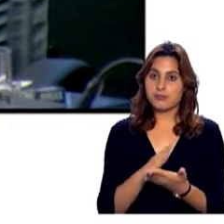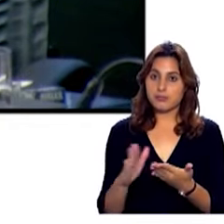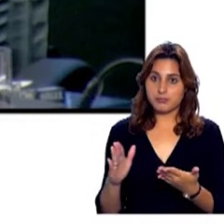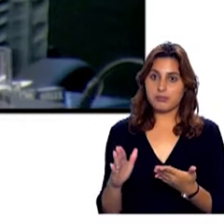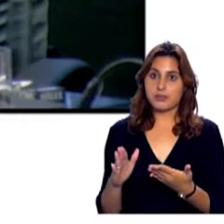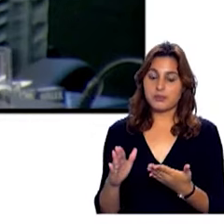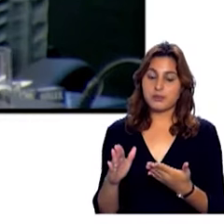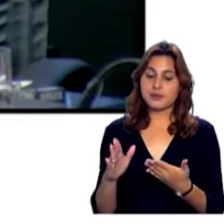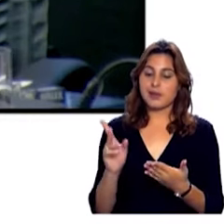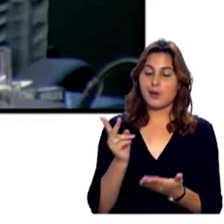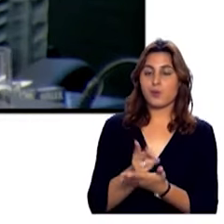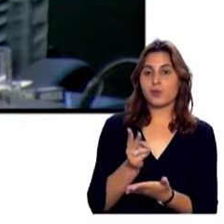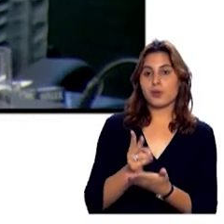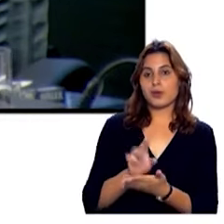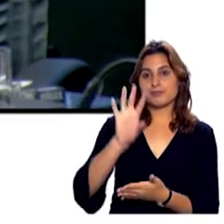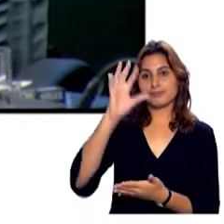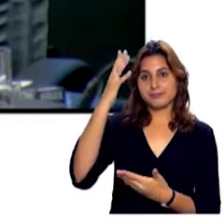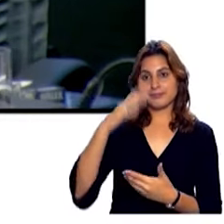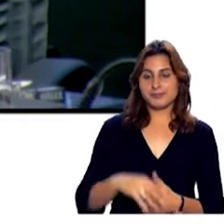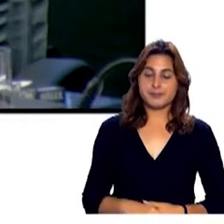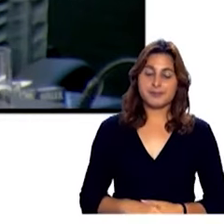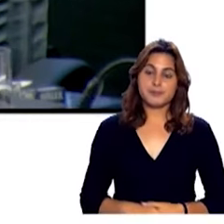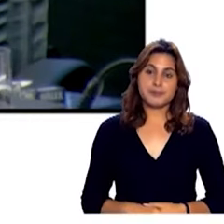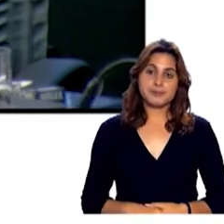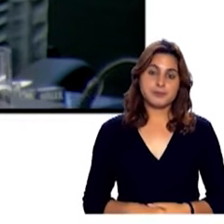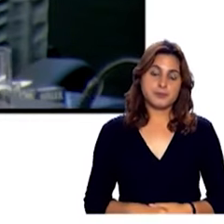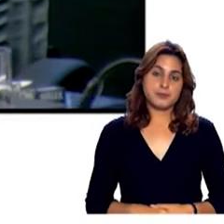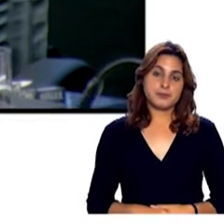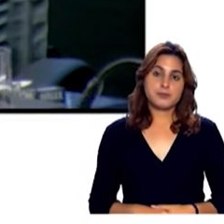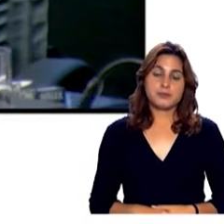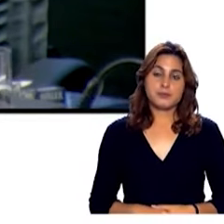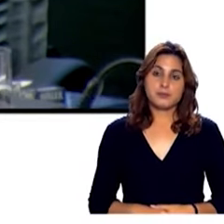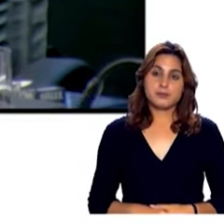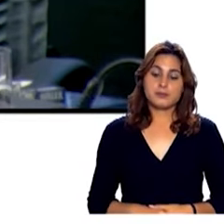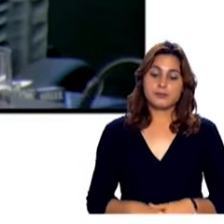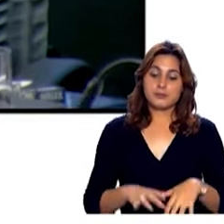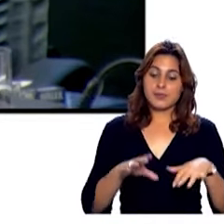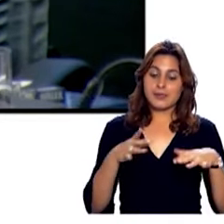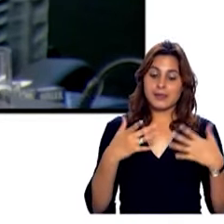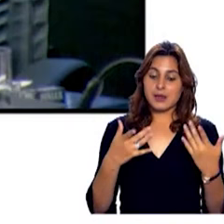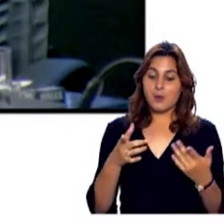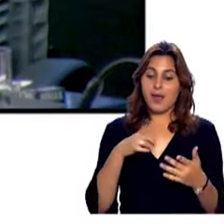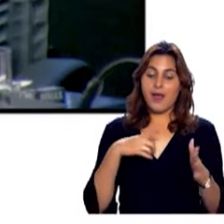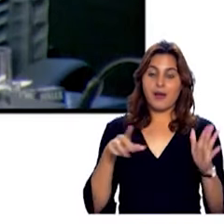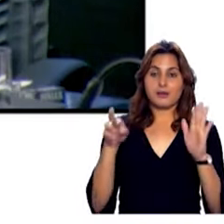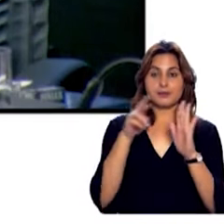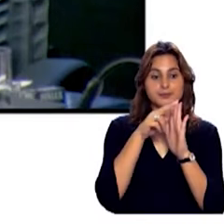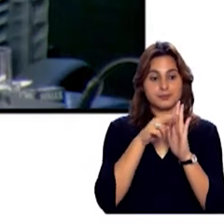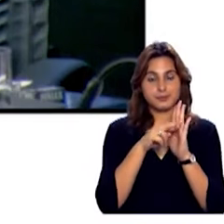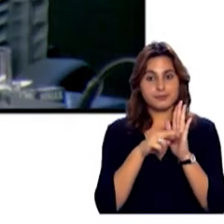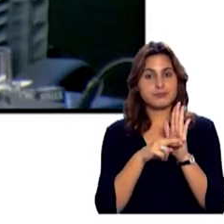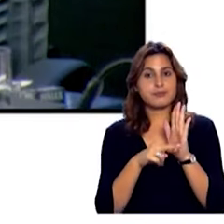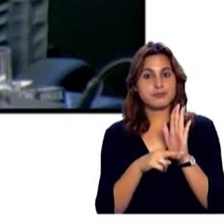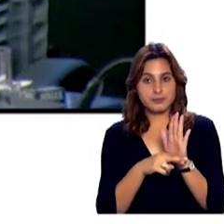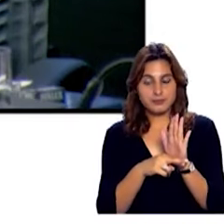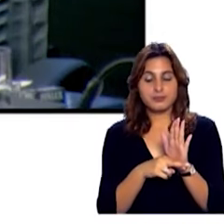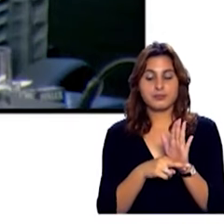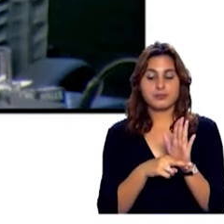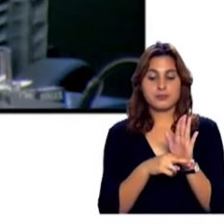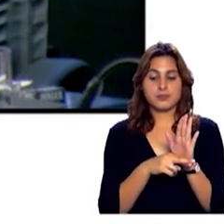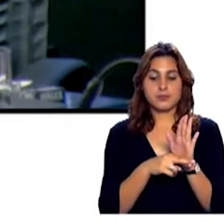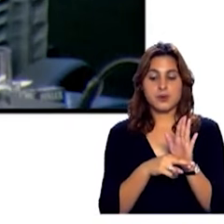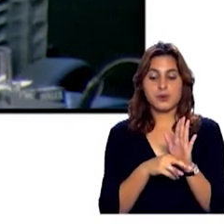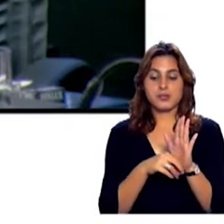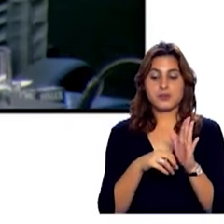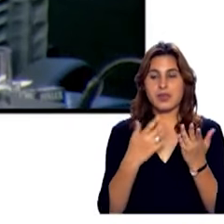luego tambén si se refieren a normas que lleven menos 5 aos de vigencia siempre que